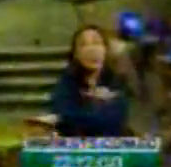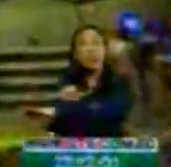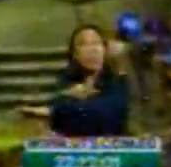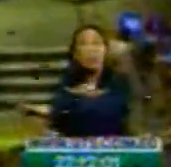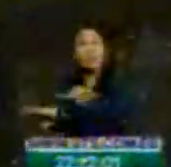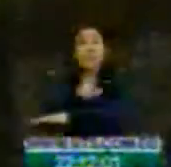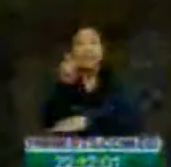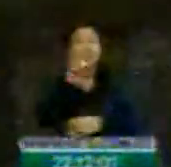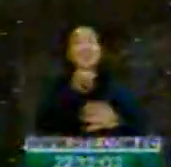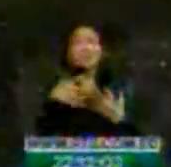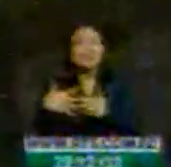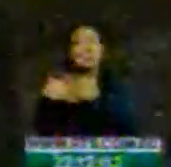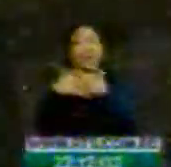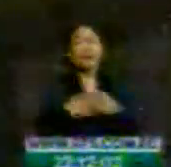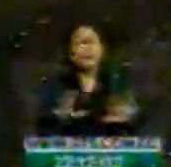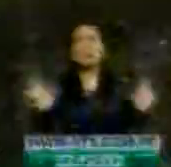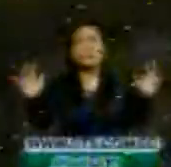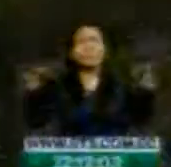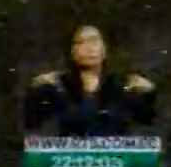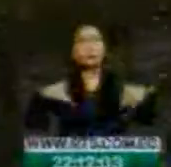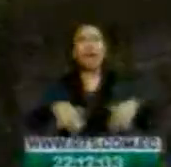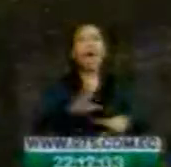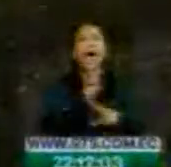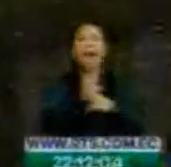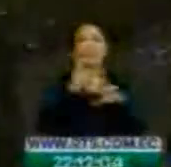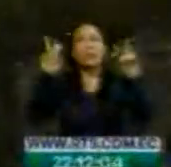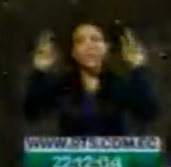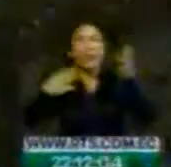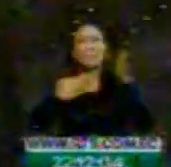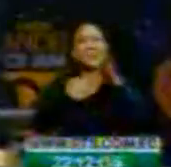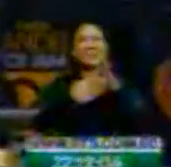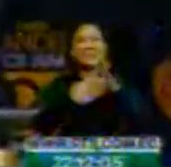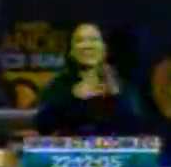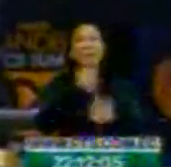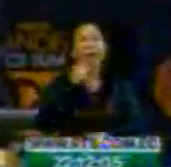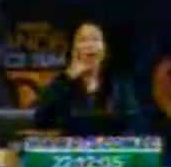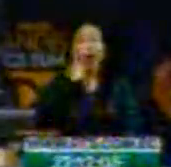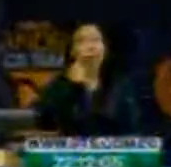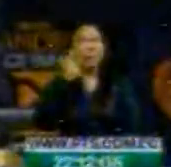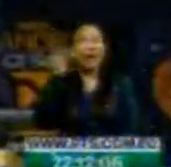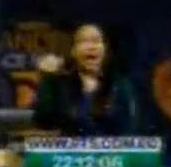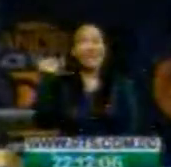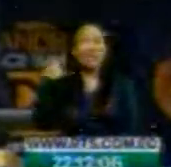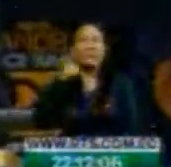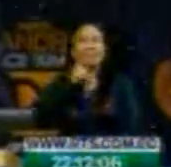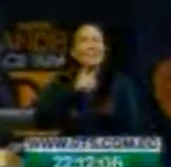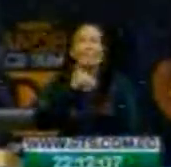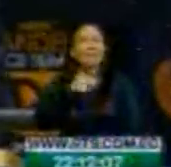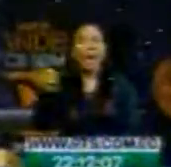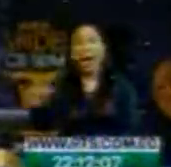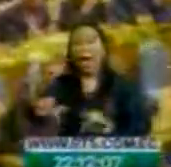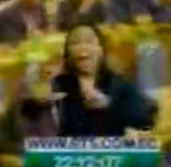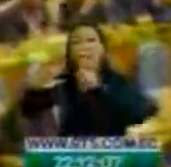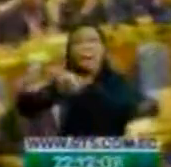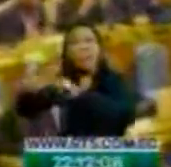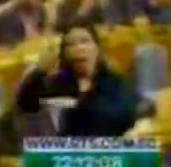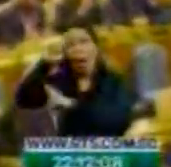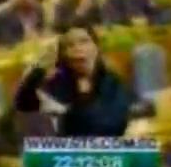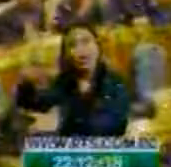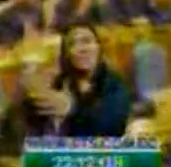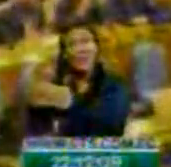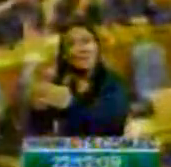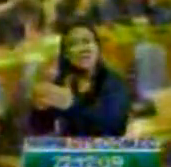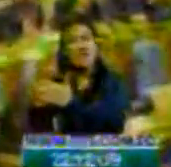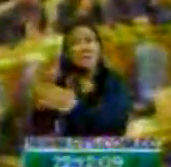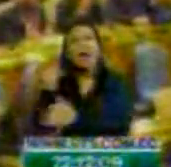Estados Unidos, a propósito de la cumbre de la paz de Nelson Mandela, donde el presidente ecuatoriano recalcó que todo